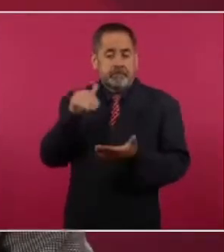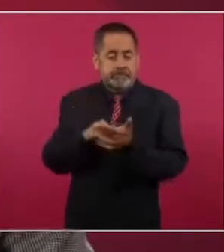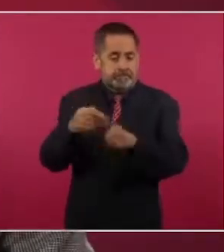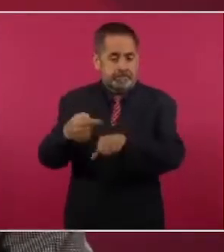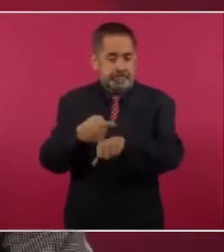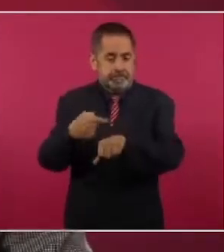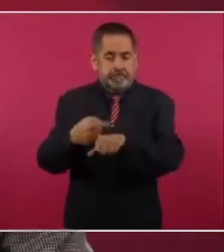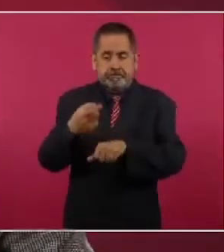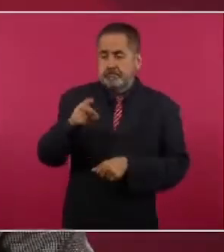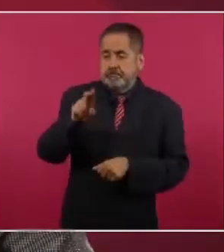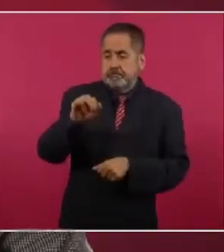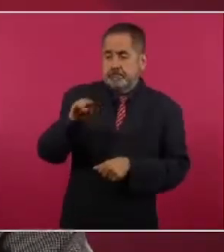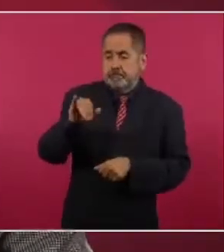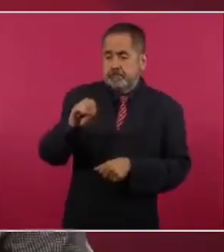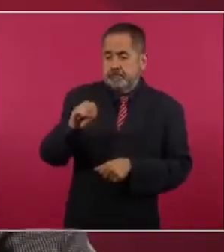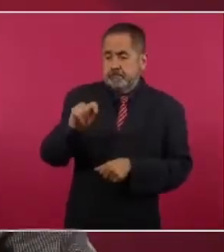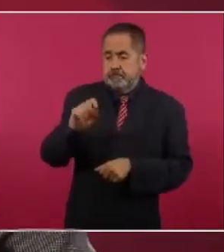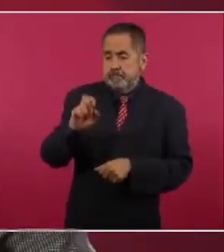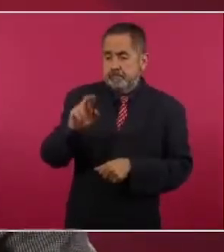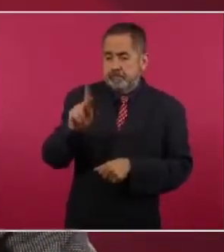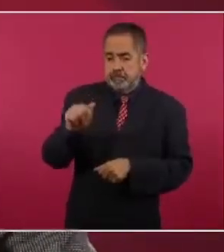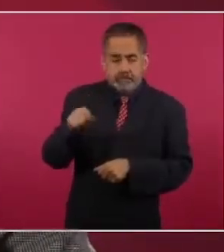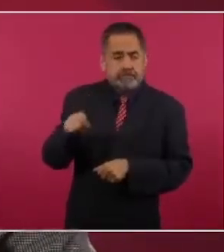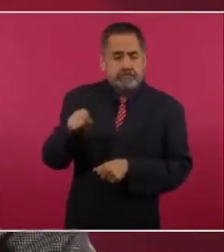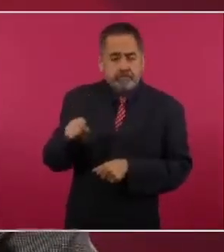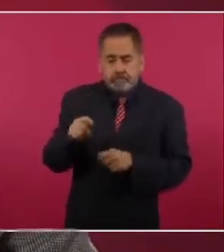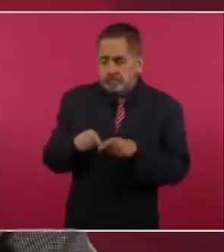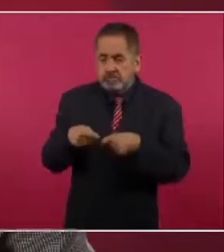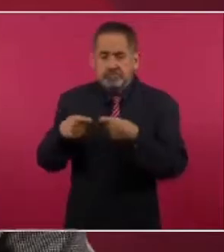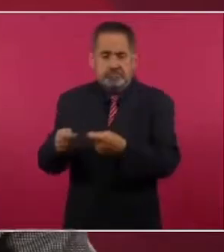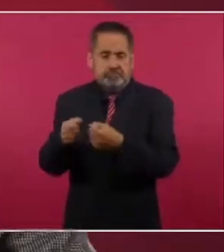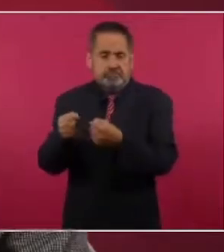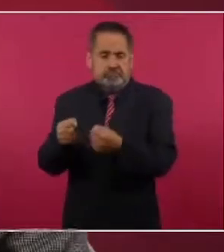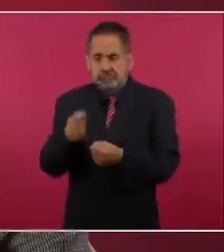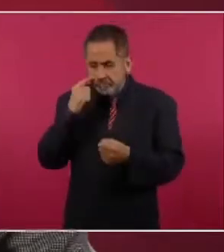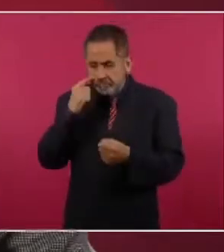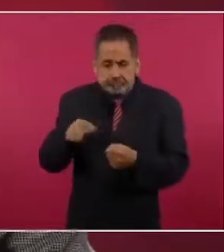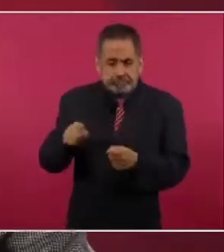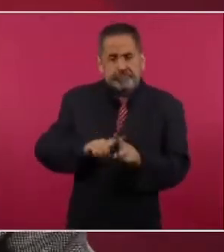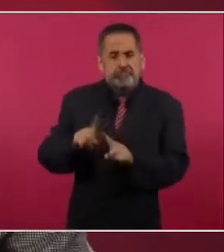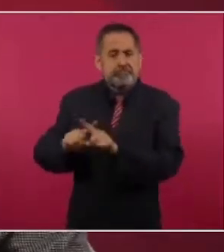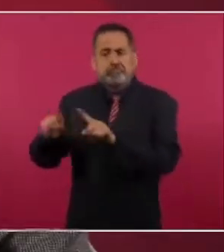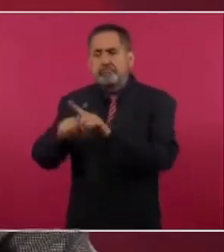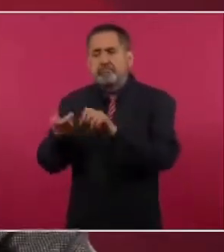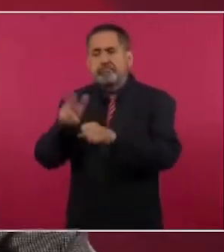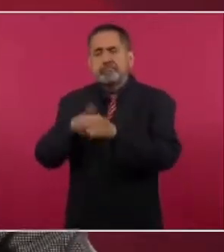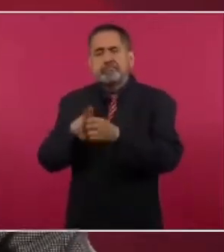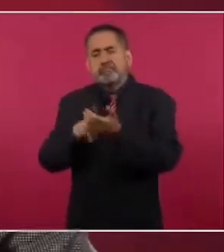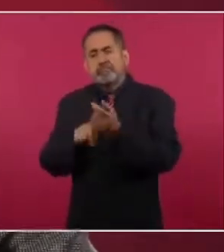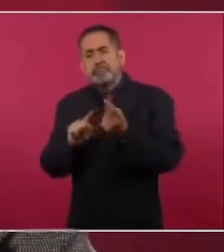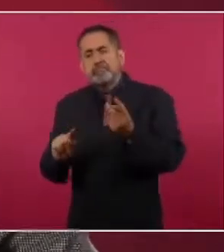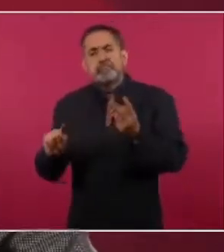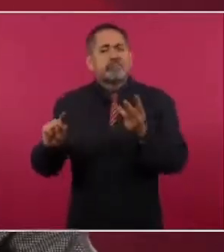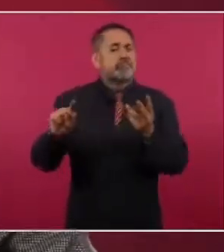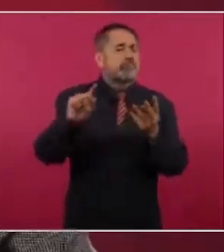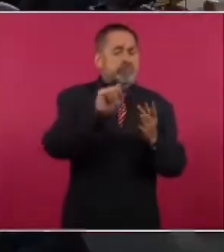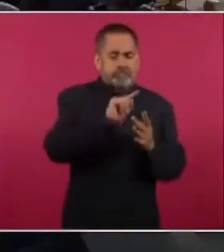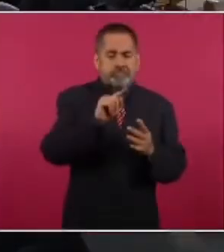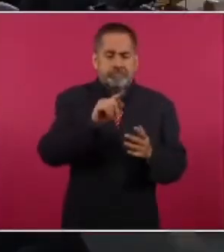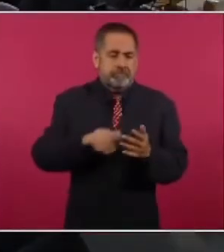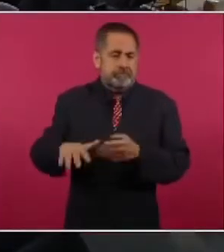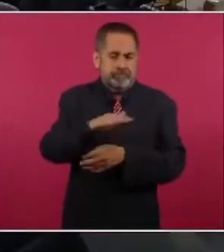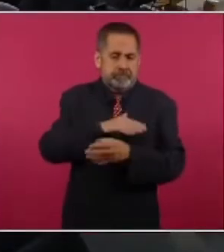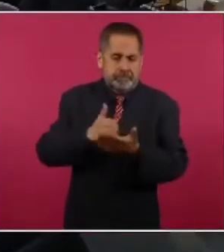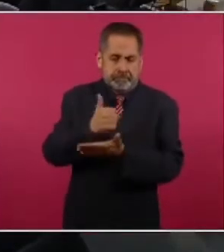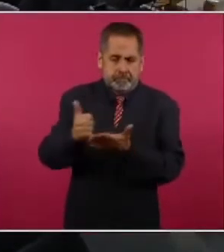110,000 o más de 110,000 que se han dado con esa seguridad han sido para varios hospitales, básicamente sí de la Ciudad de